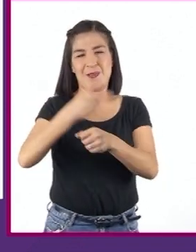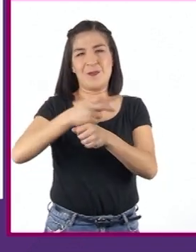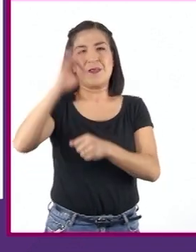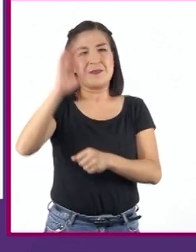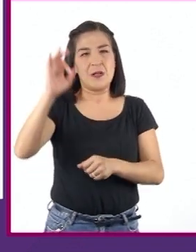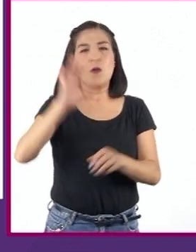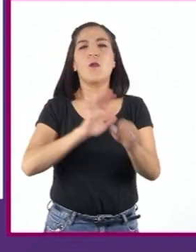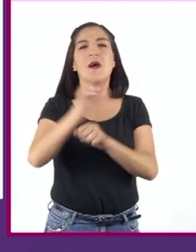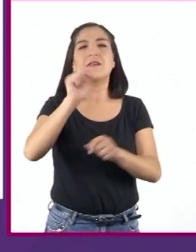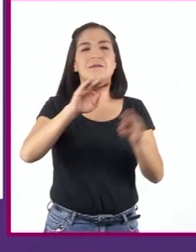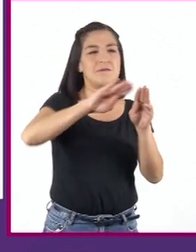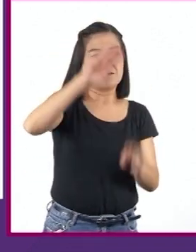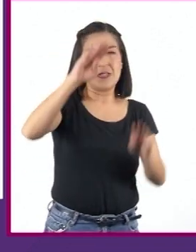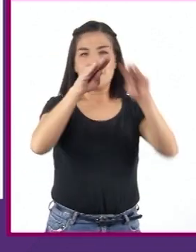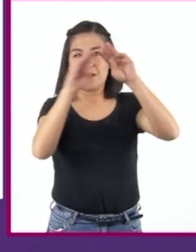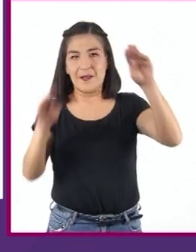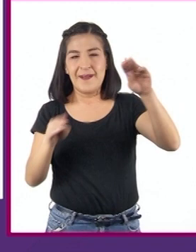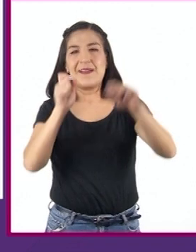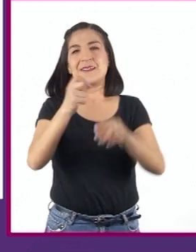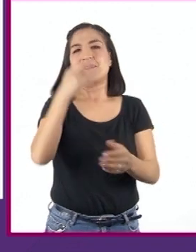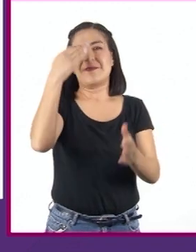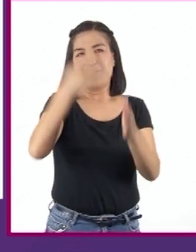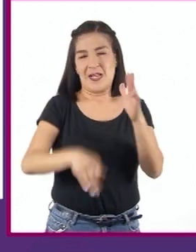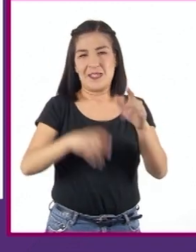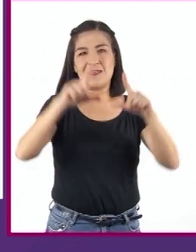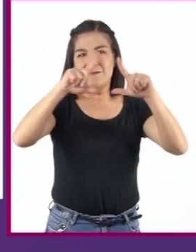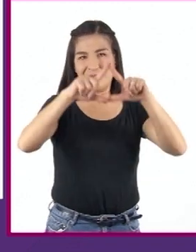la medida de la diagonal faltante en el rombo.